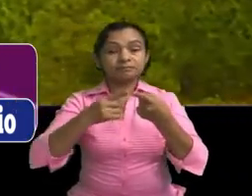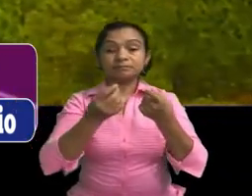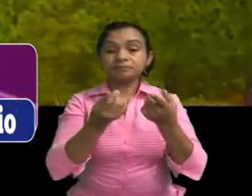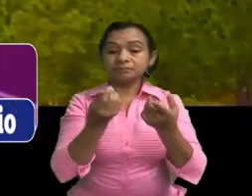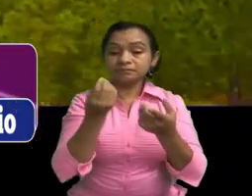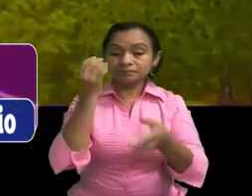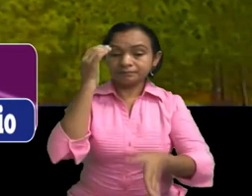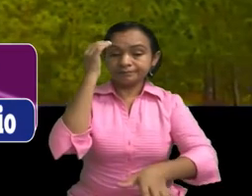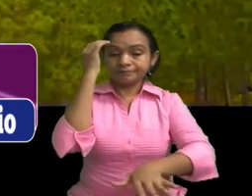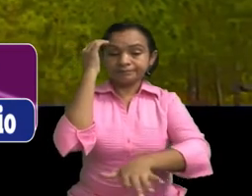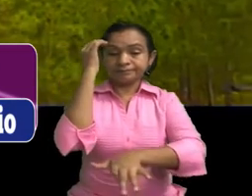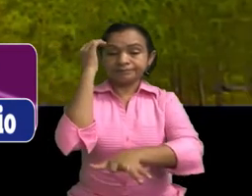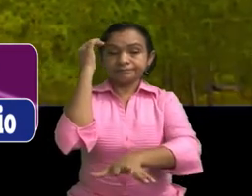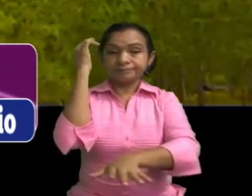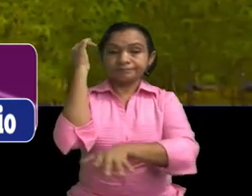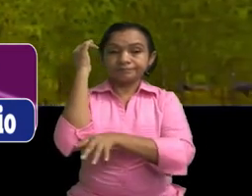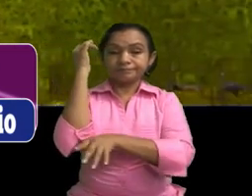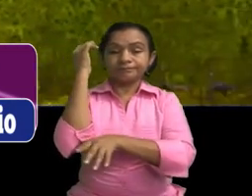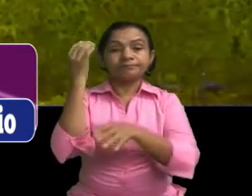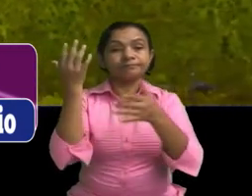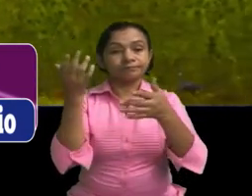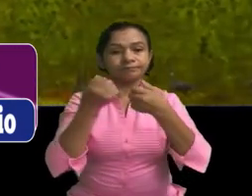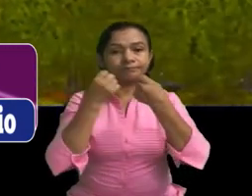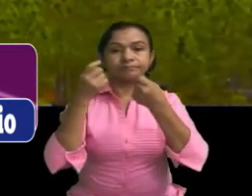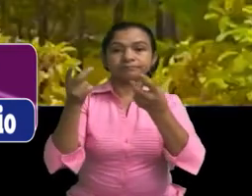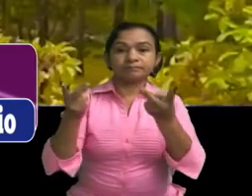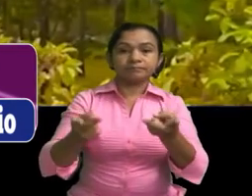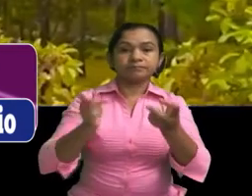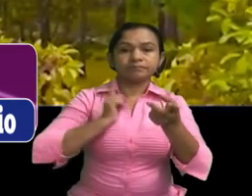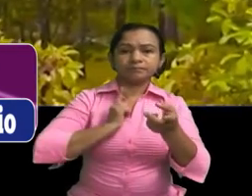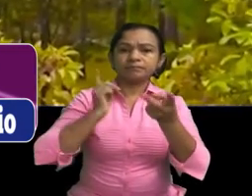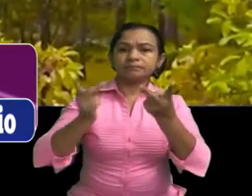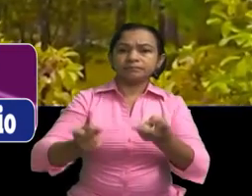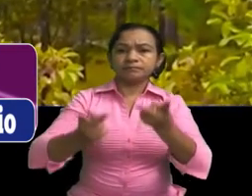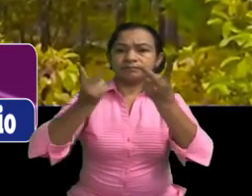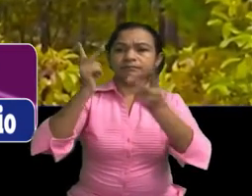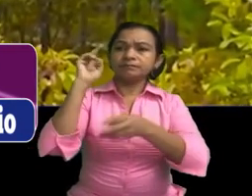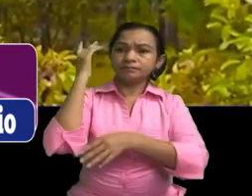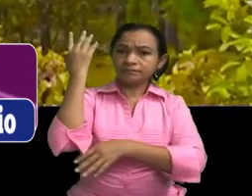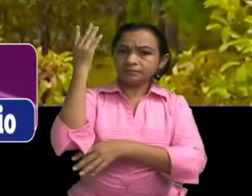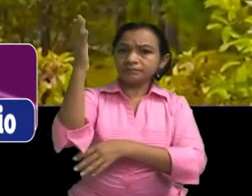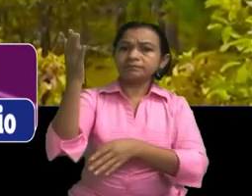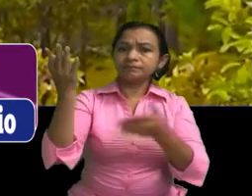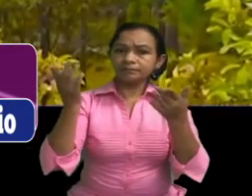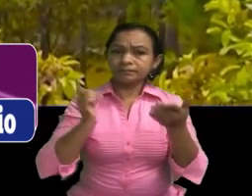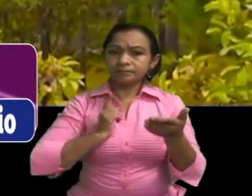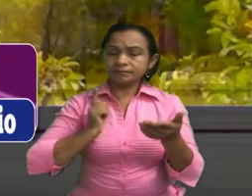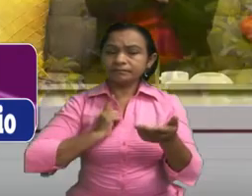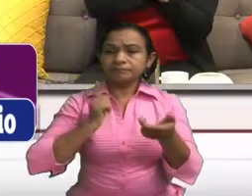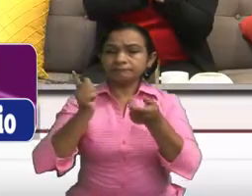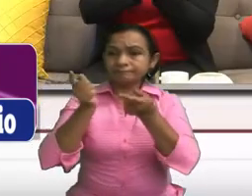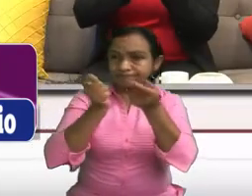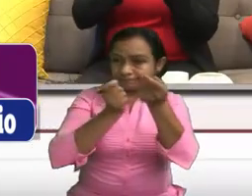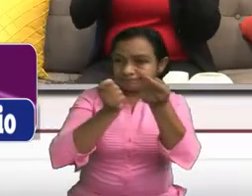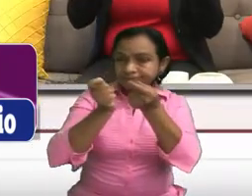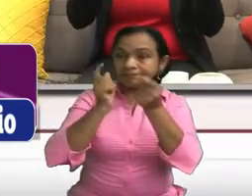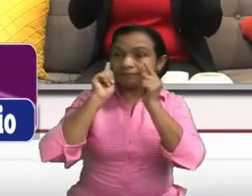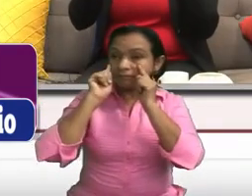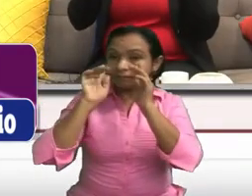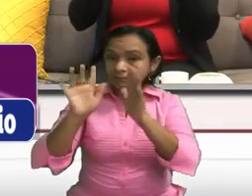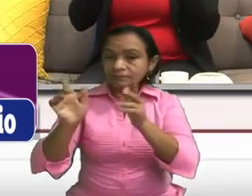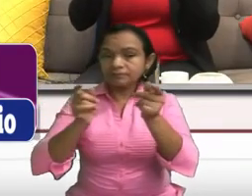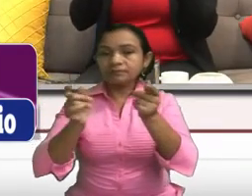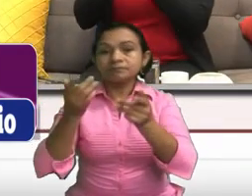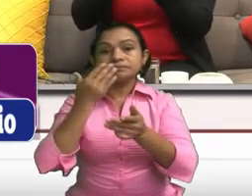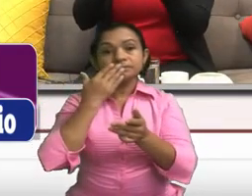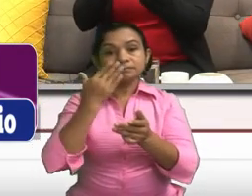nutrientes, igual, sí, porque es un ser viviente más, ¿ya? Entonces, se le tiene que aplicar manejo y ahí está el